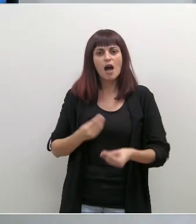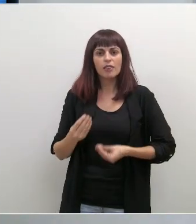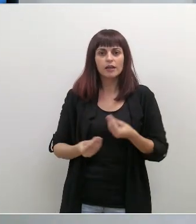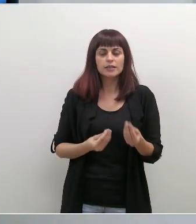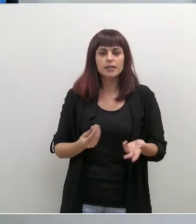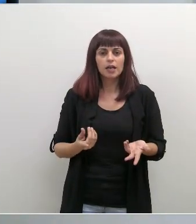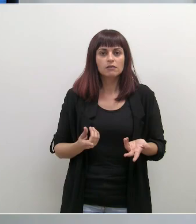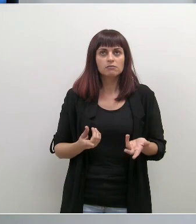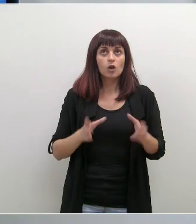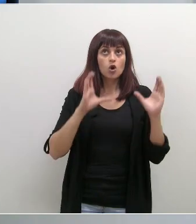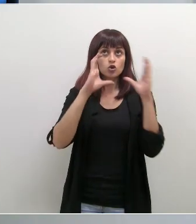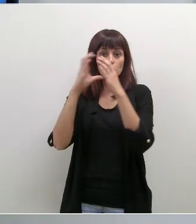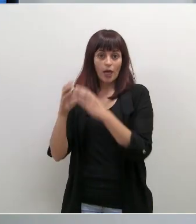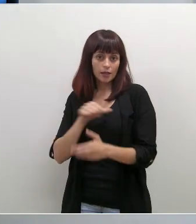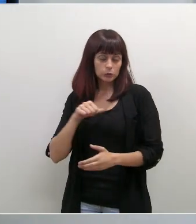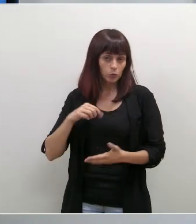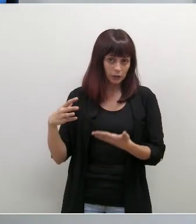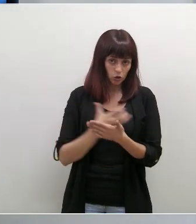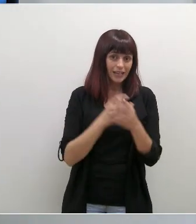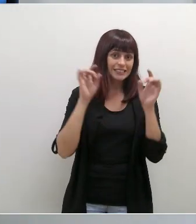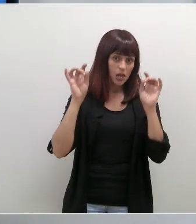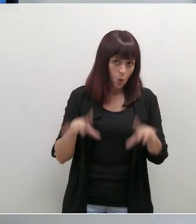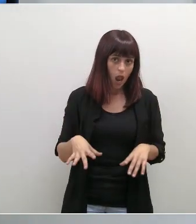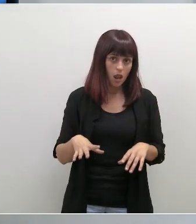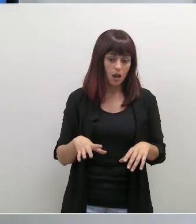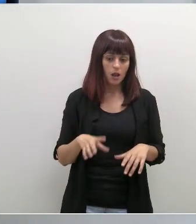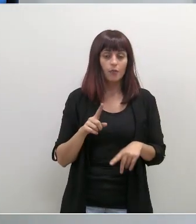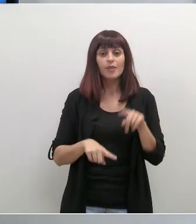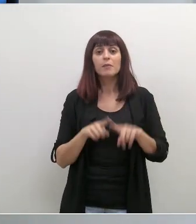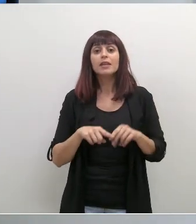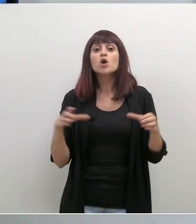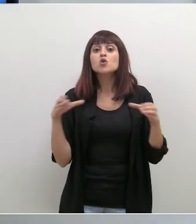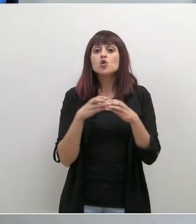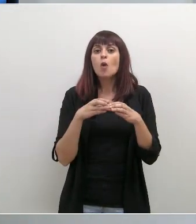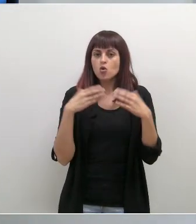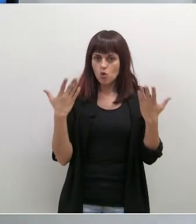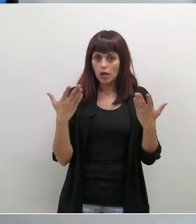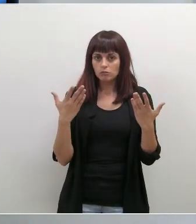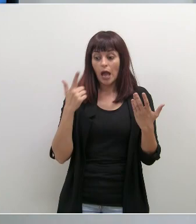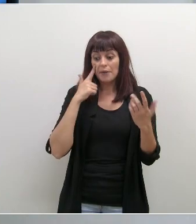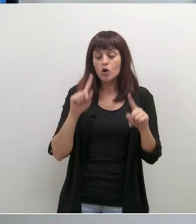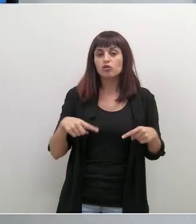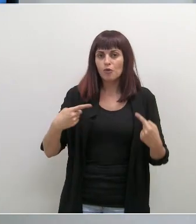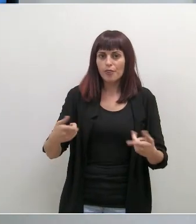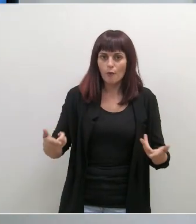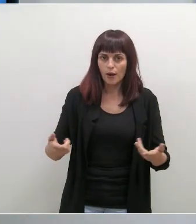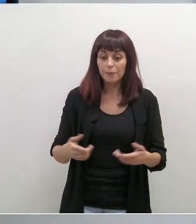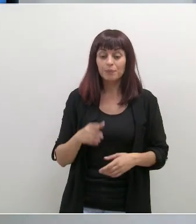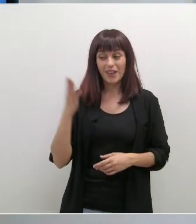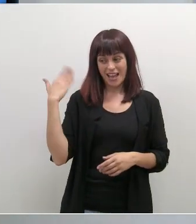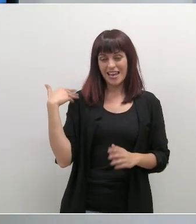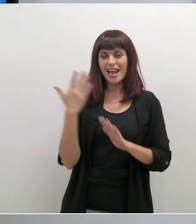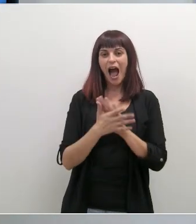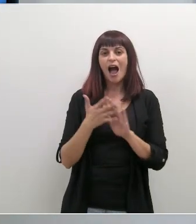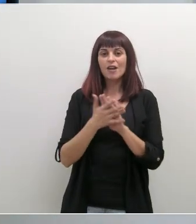refiero para todas las comunidades exactamente igual, con los grupos poblacionales que se definan por el Ministerio, y actuaremos en consecuencia. Lo que sí hablamos ayer en el